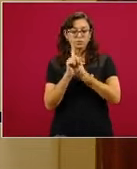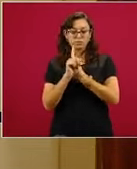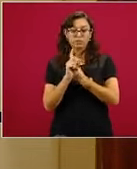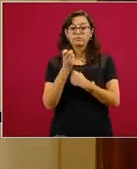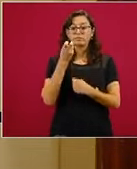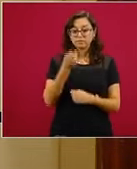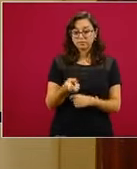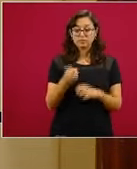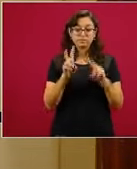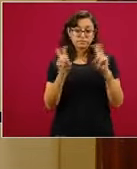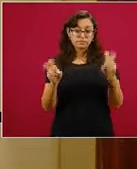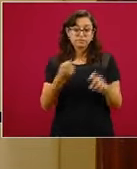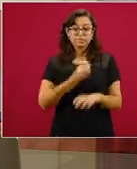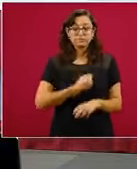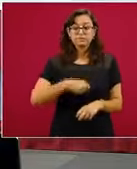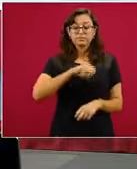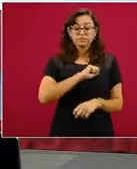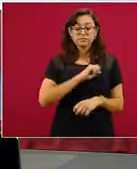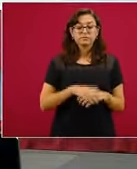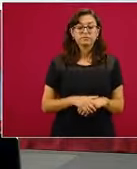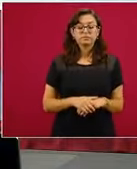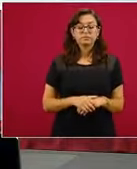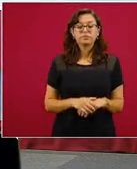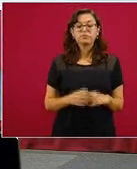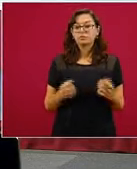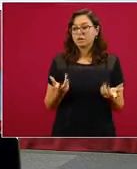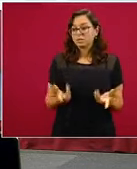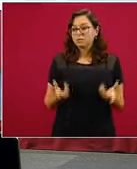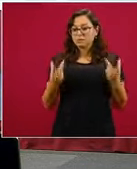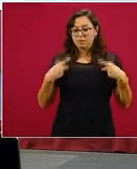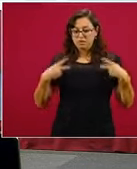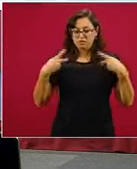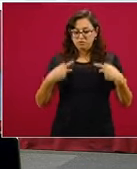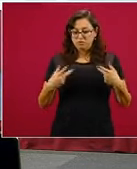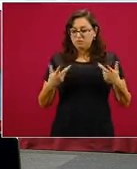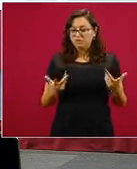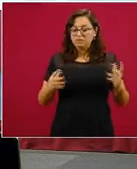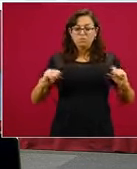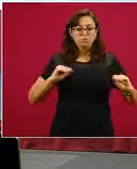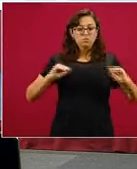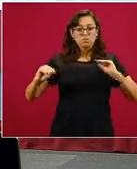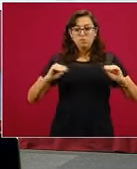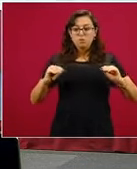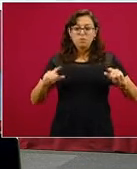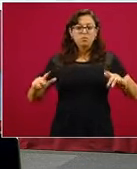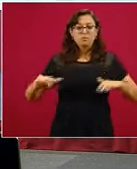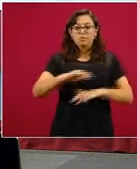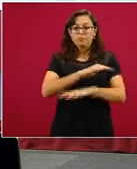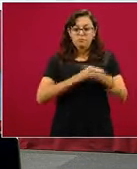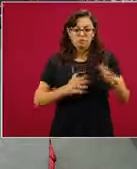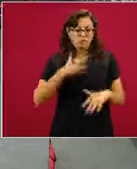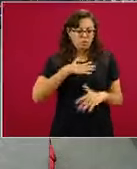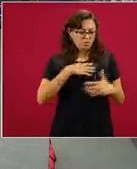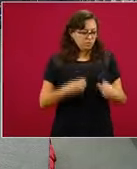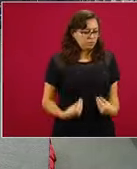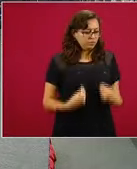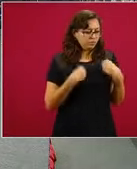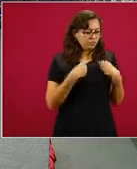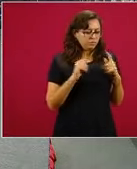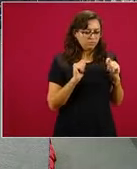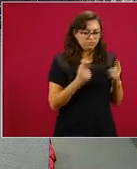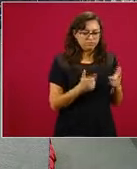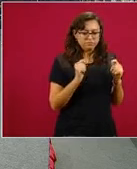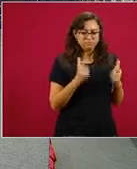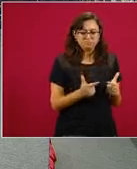ellos los de la salud. Tan solo el movimiento poblacional. Nosotros podemos decir, yo vivo en Tlaxcala, sería uno de los estados que